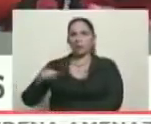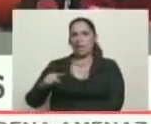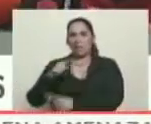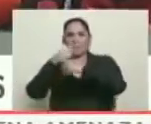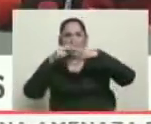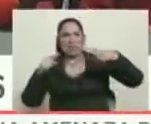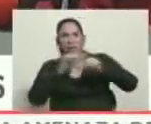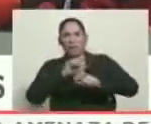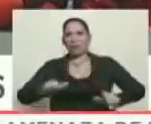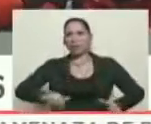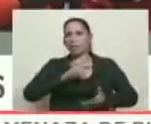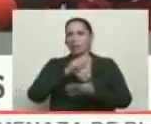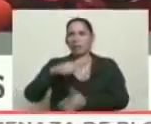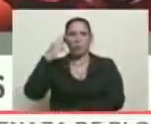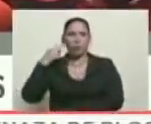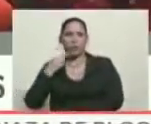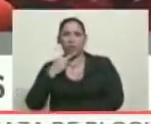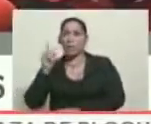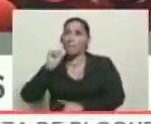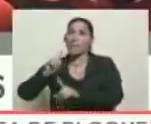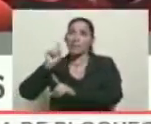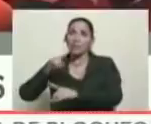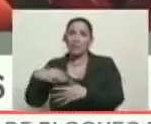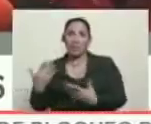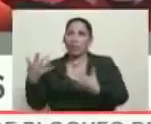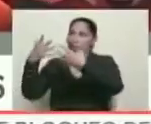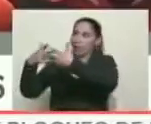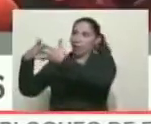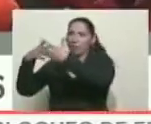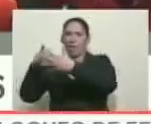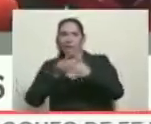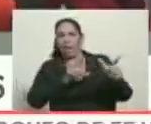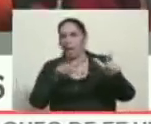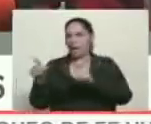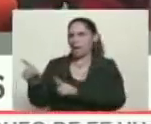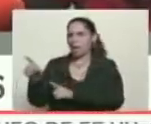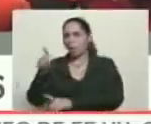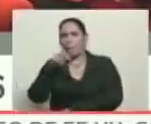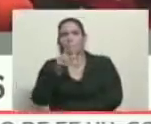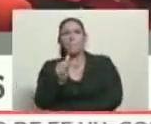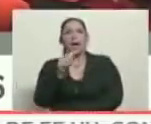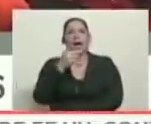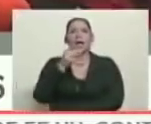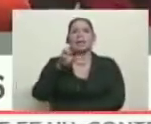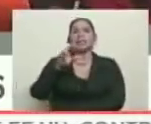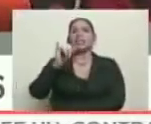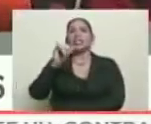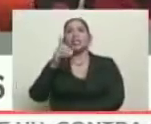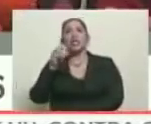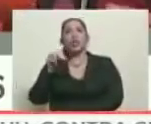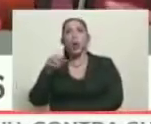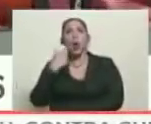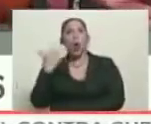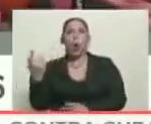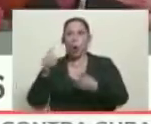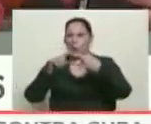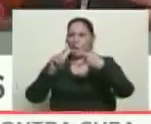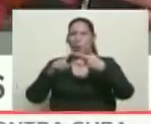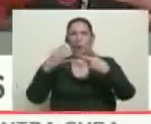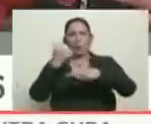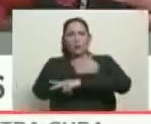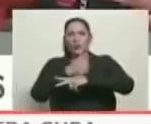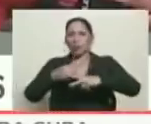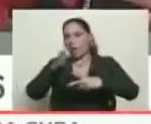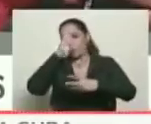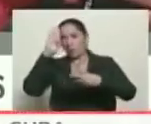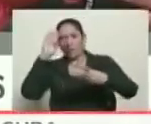les han mentido. Quienes les dijeron que tenían listo a Padrino, que tenían listo a Michael Moreno, a Diosdado,